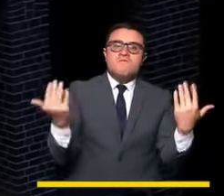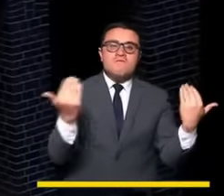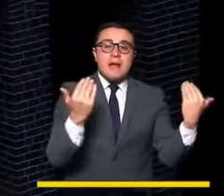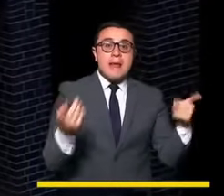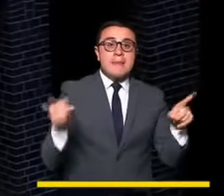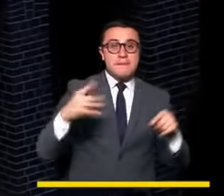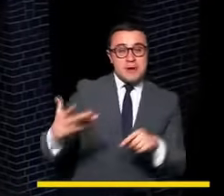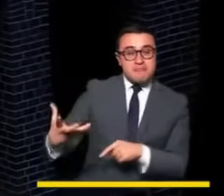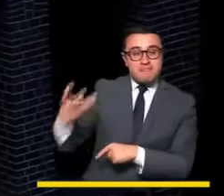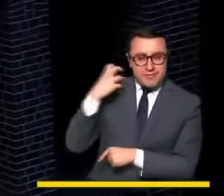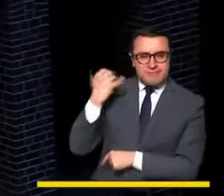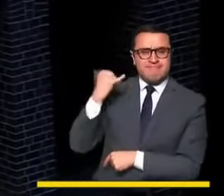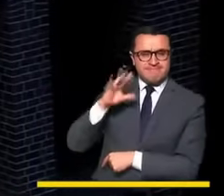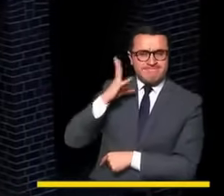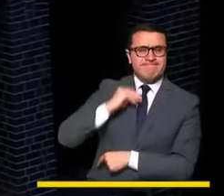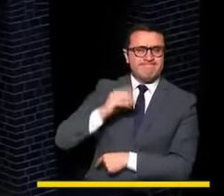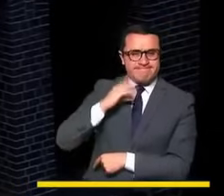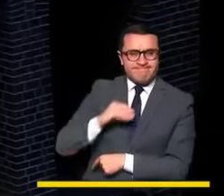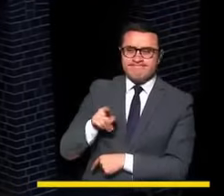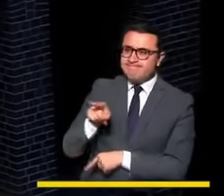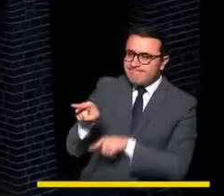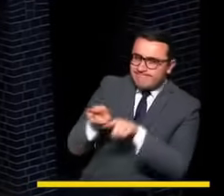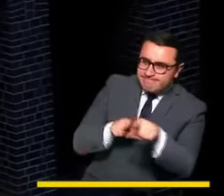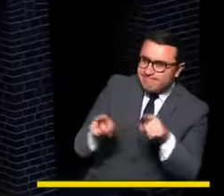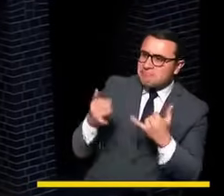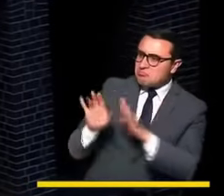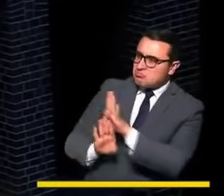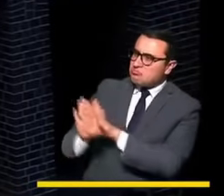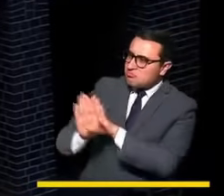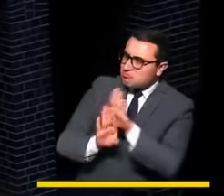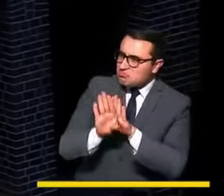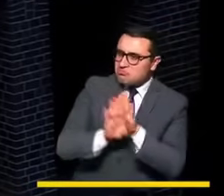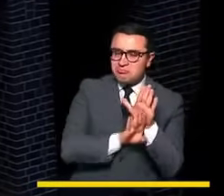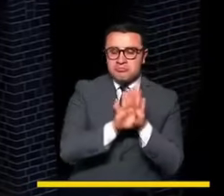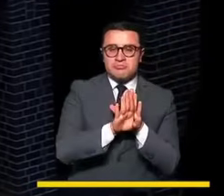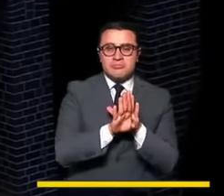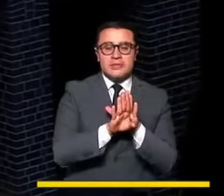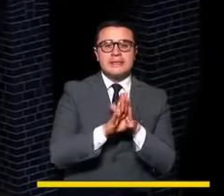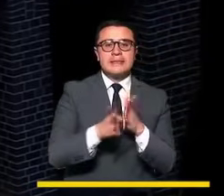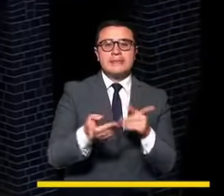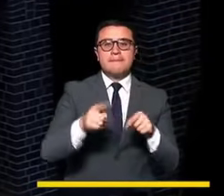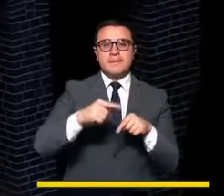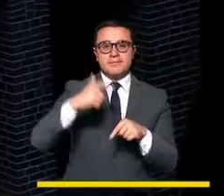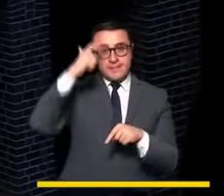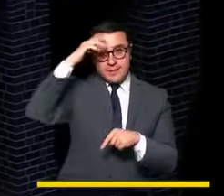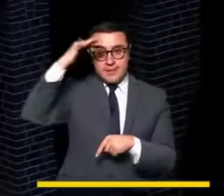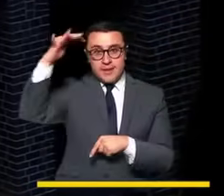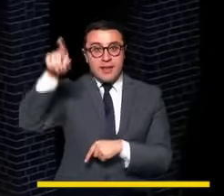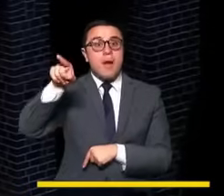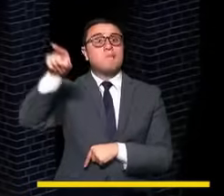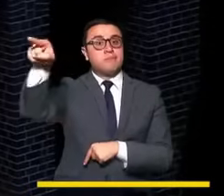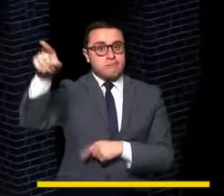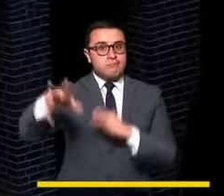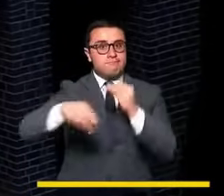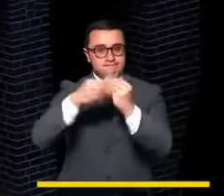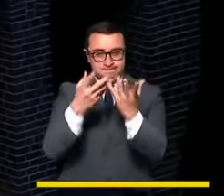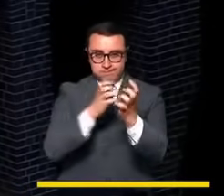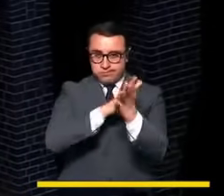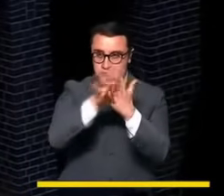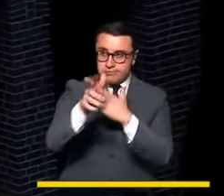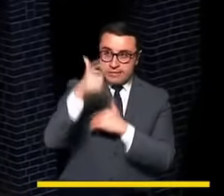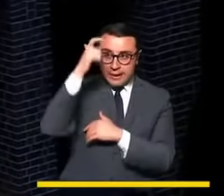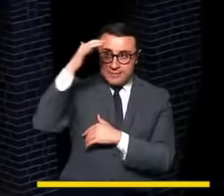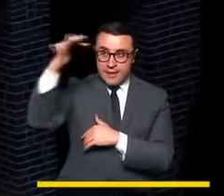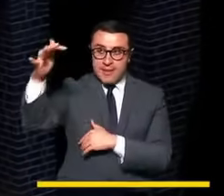los viejos que ya están relativamente desarrollados, olvidaba decir que en Cartagena queremos desarrollar, tratando